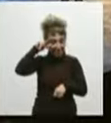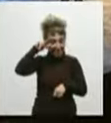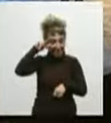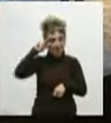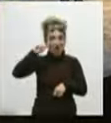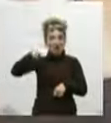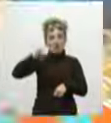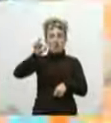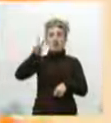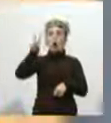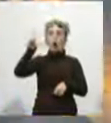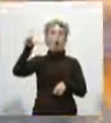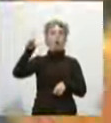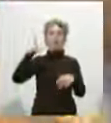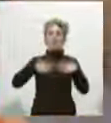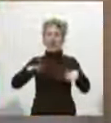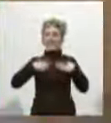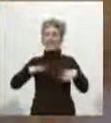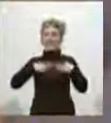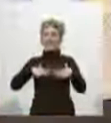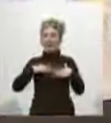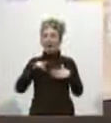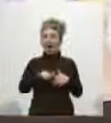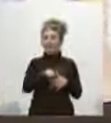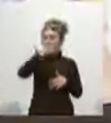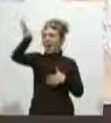Shoul con la fantasía Paisaje a la India.